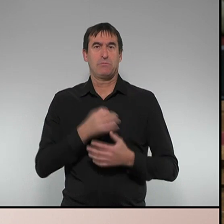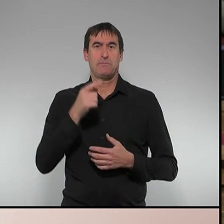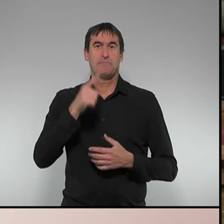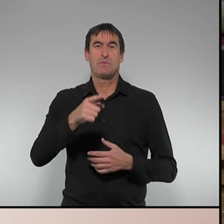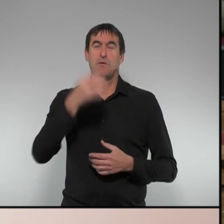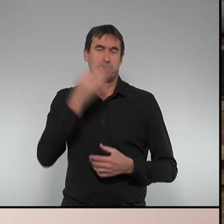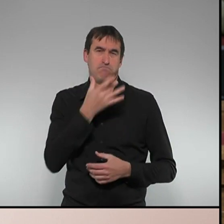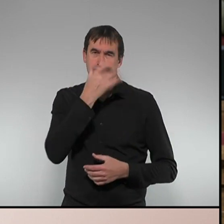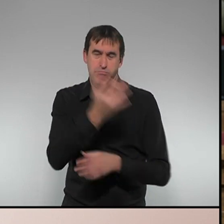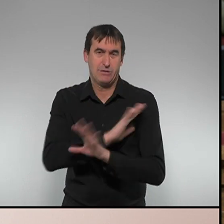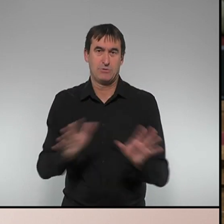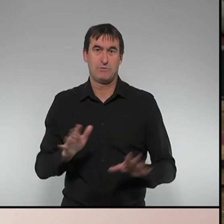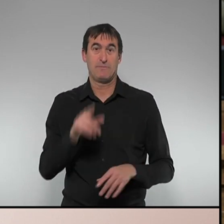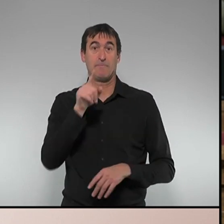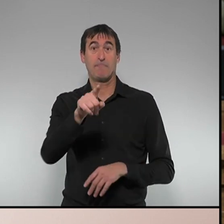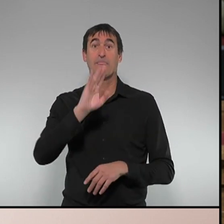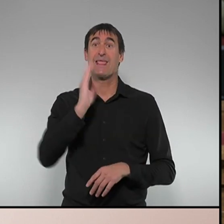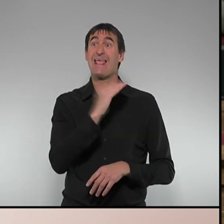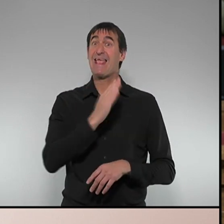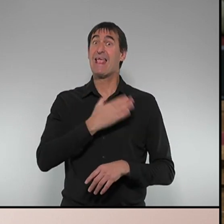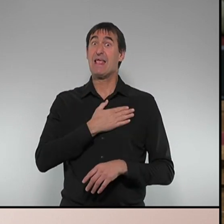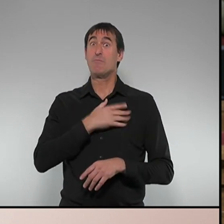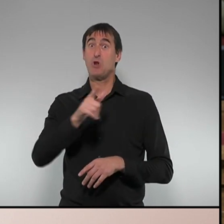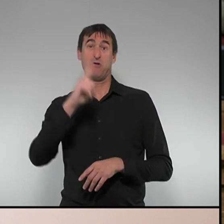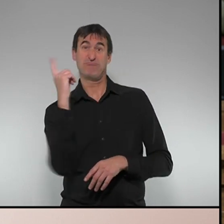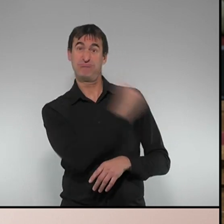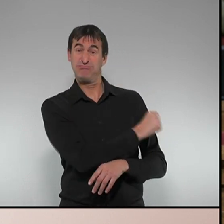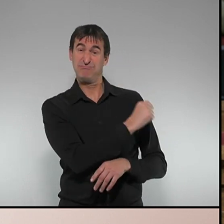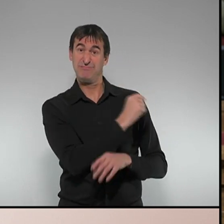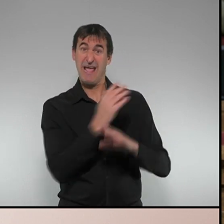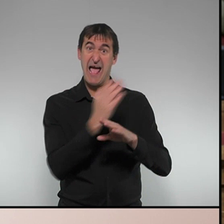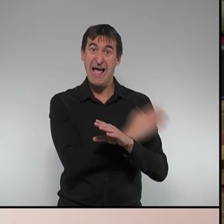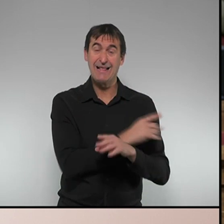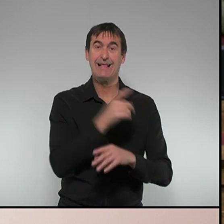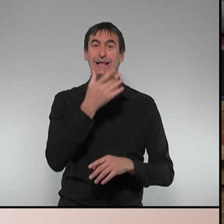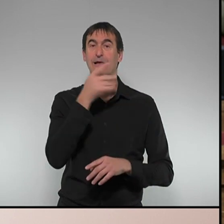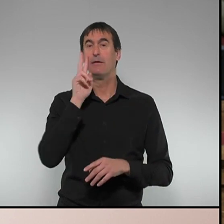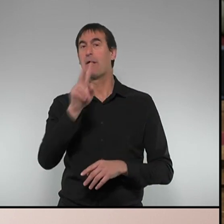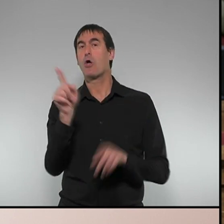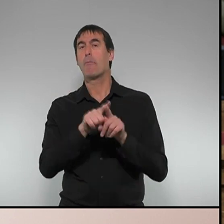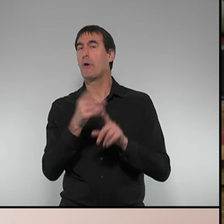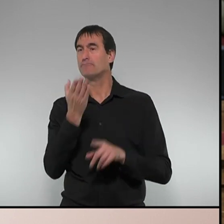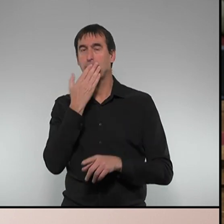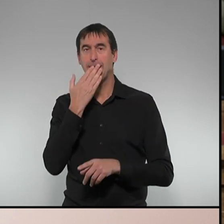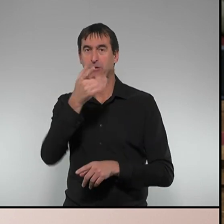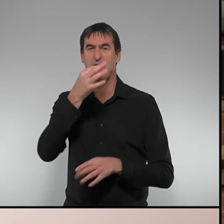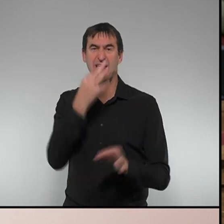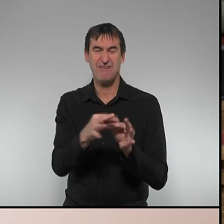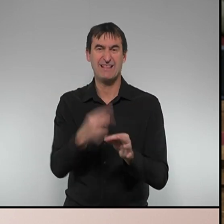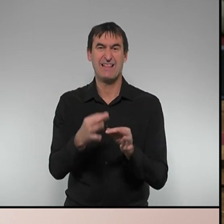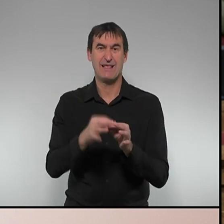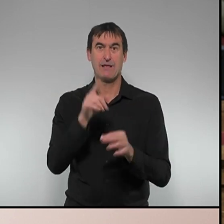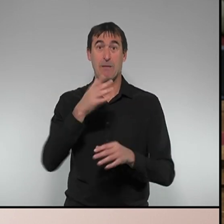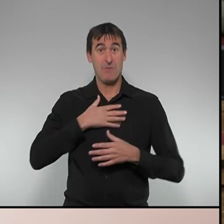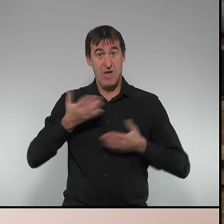Irse en mitad de los himnos traslada la imagen de rabieta infantil. De alguien incapaz de mantener su propio perfil institucional. Hasta